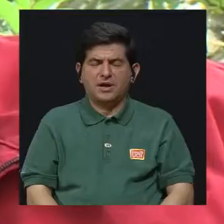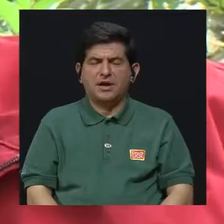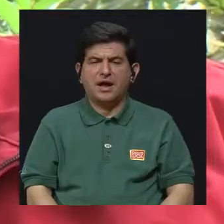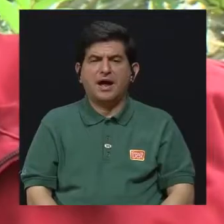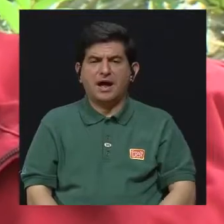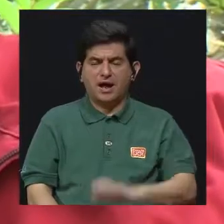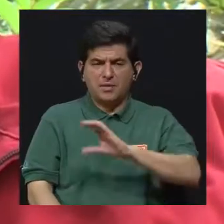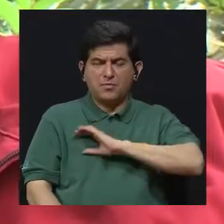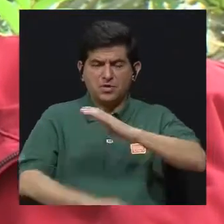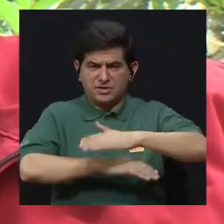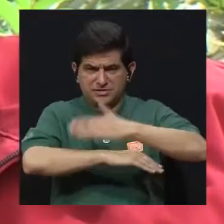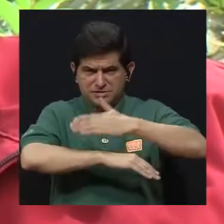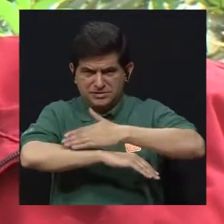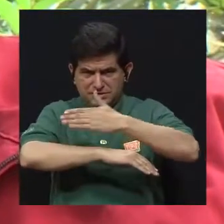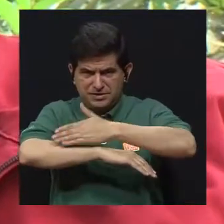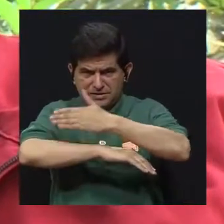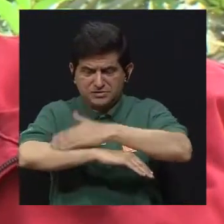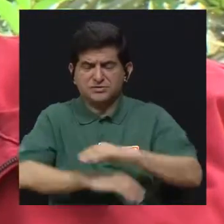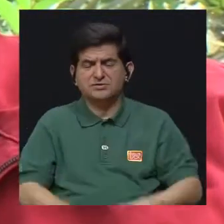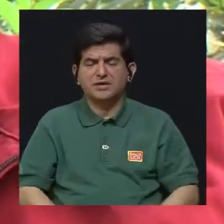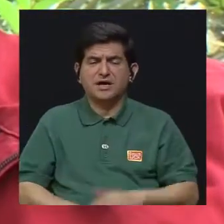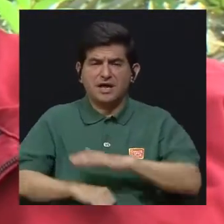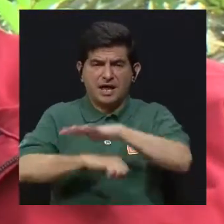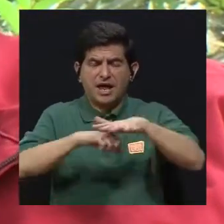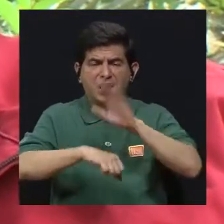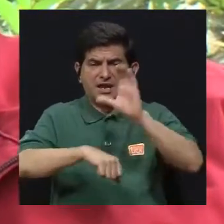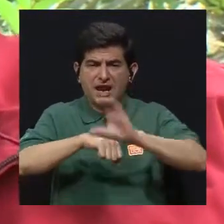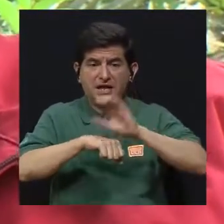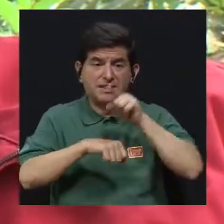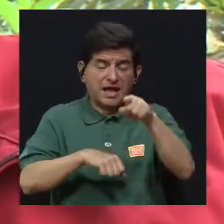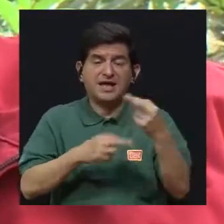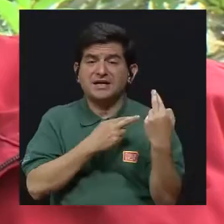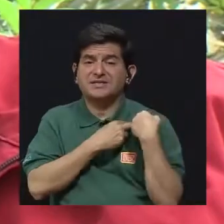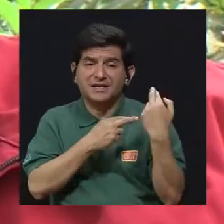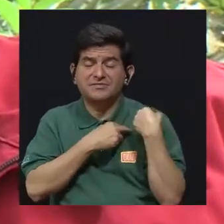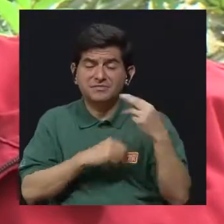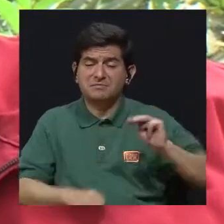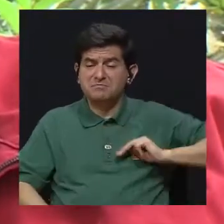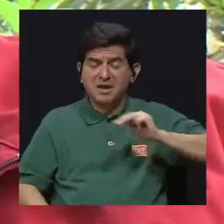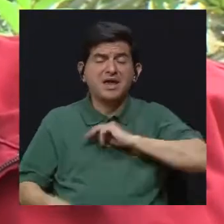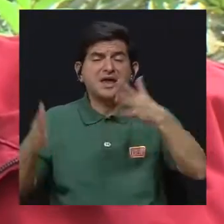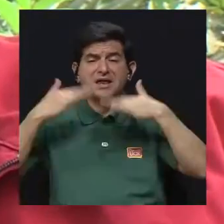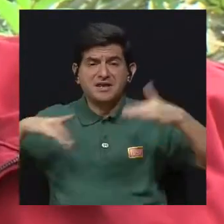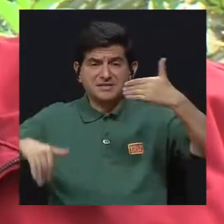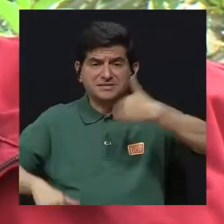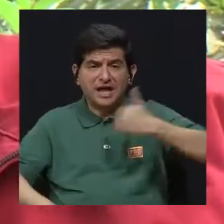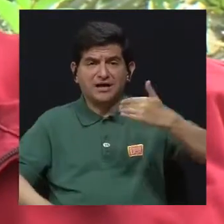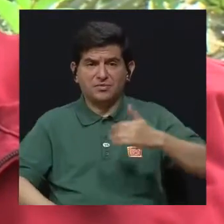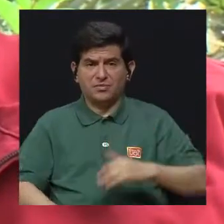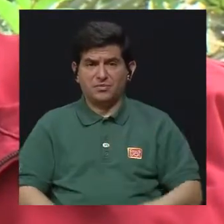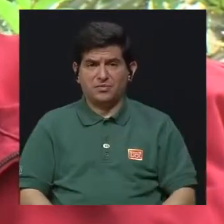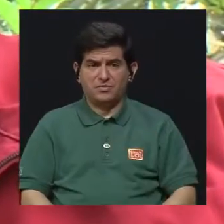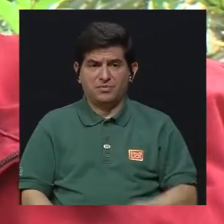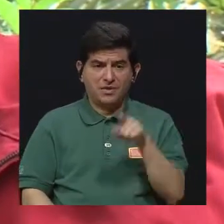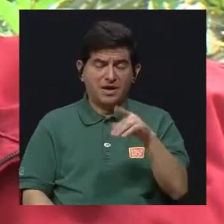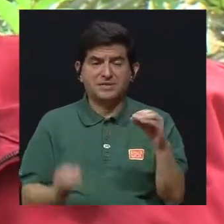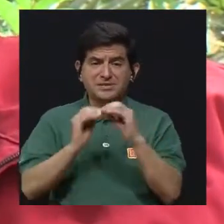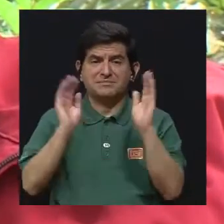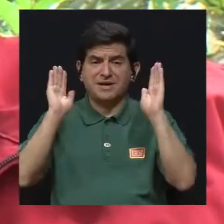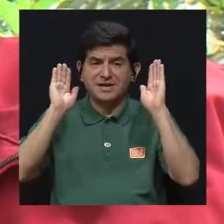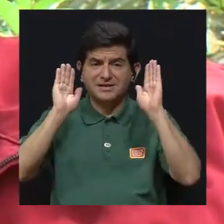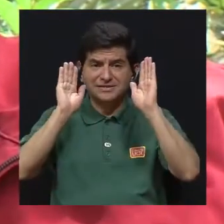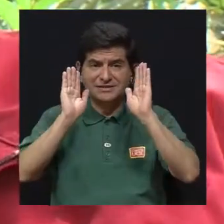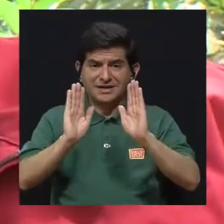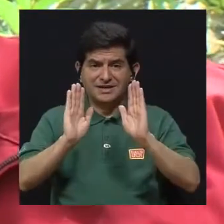guardaparques de la Isla del Coco, cuando eso es una responsabilidad del Ministerio de Ambiente. Ese es el mayor